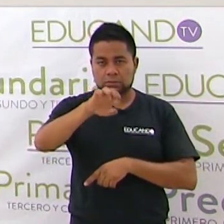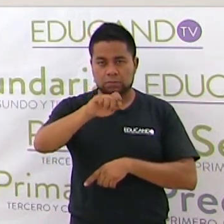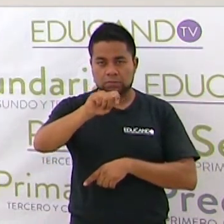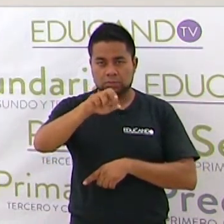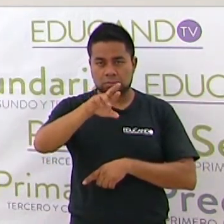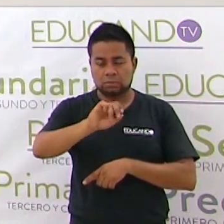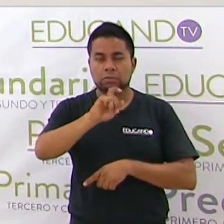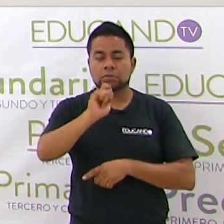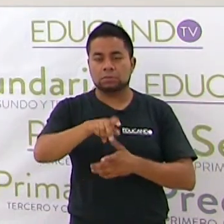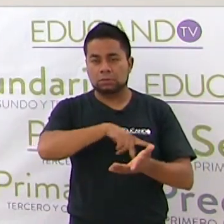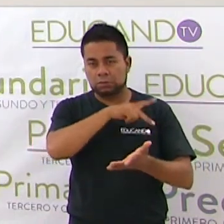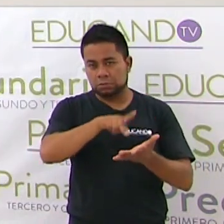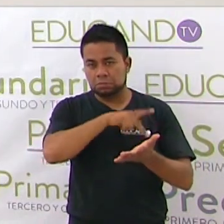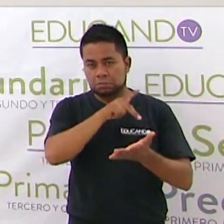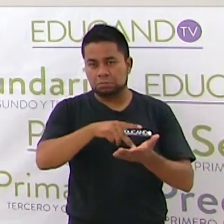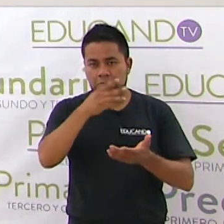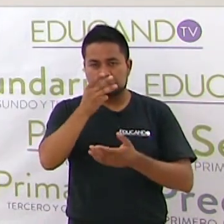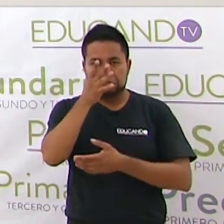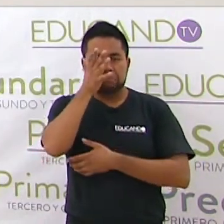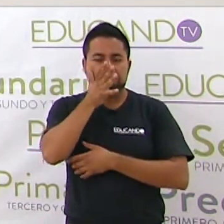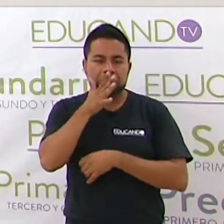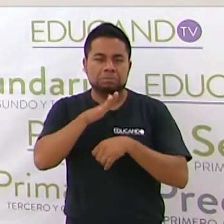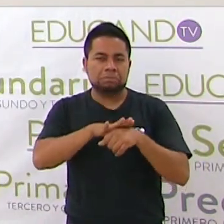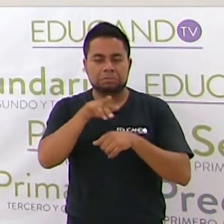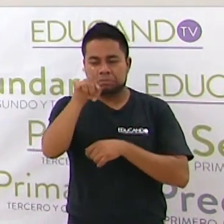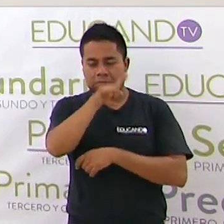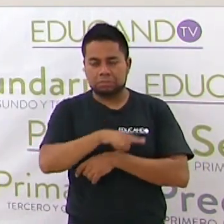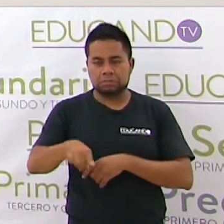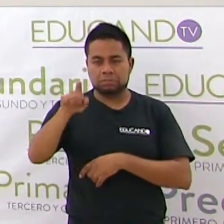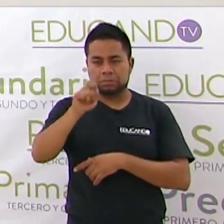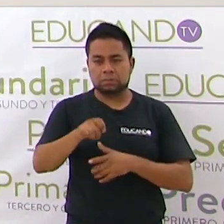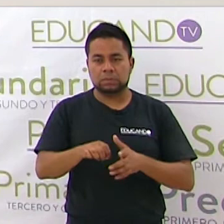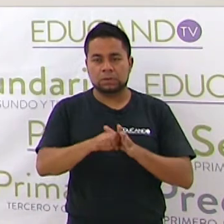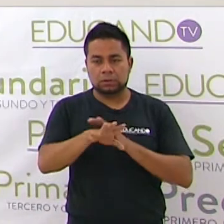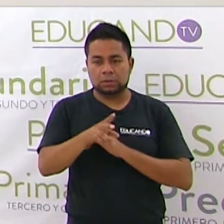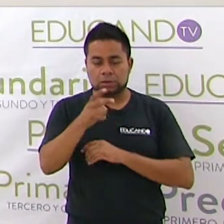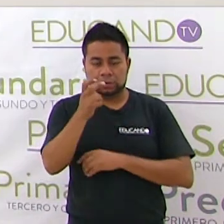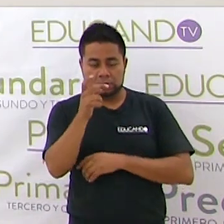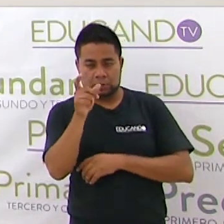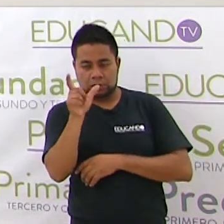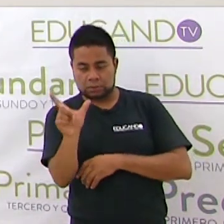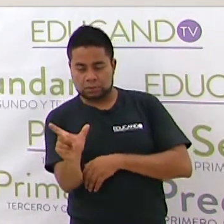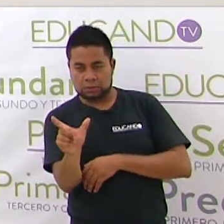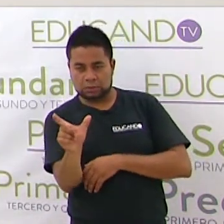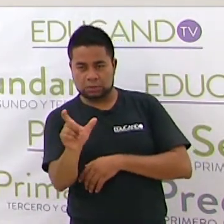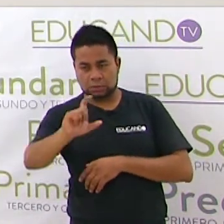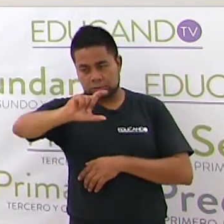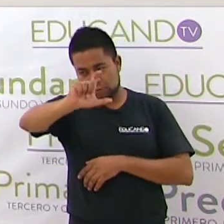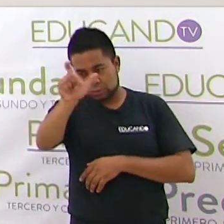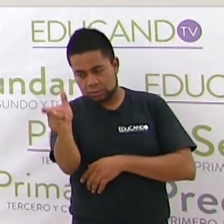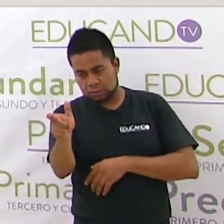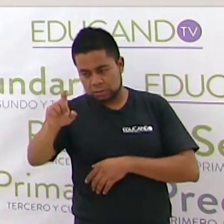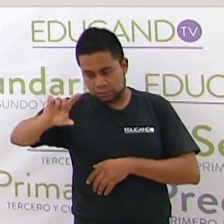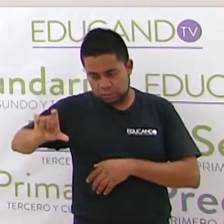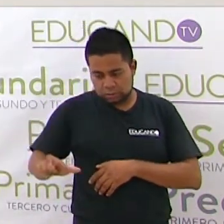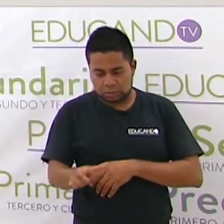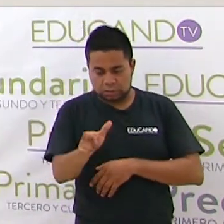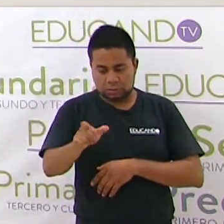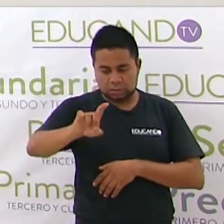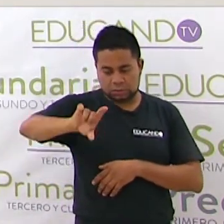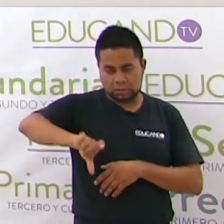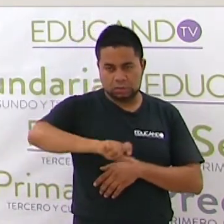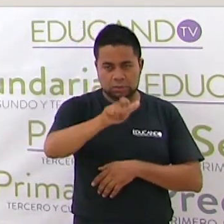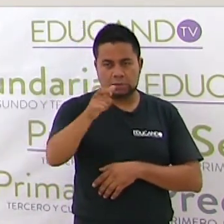3 veces y un poquito más la circunferencia. Es decir, este diámetro cabe aproximadamente